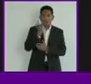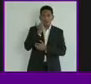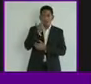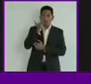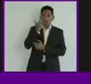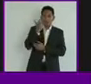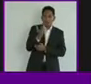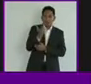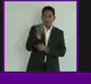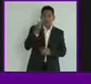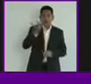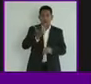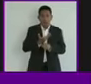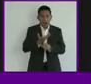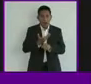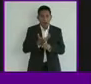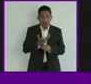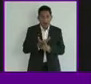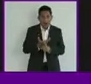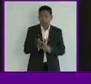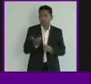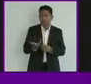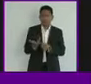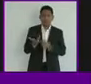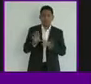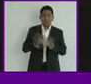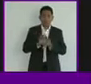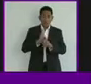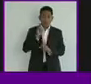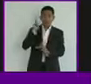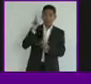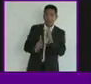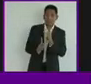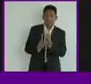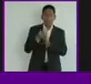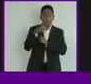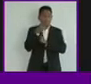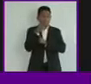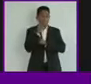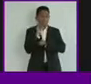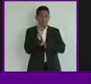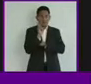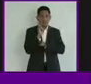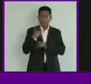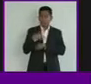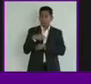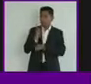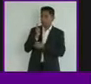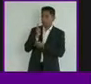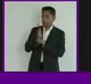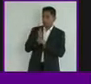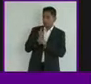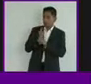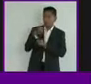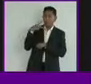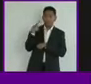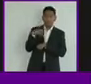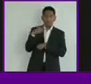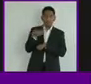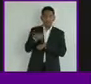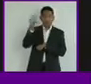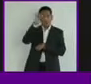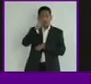dijiste algo que lo aterrizaste en un concepto, Amaya, y es inteligencia emocional. Pero cuando yo voy seguimiento a todo lo que están diciendo ustedes, a